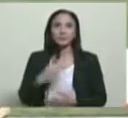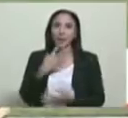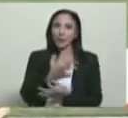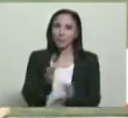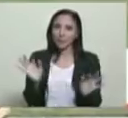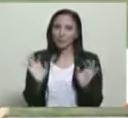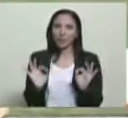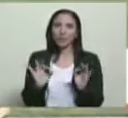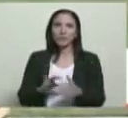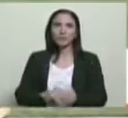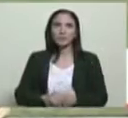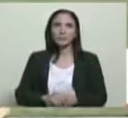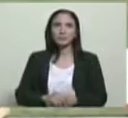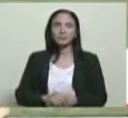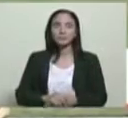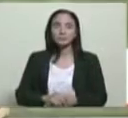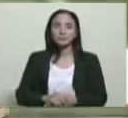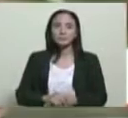Perfecto.